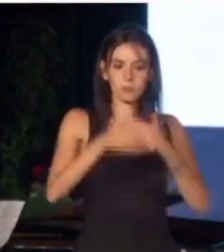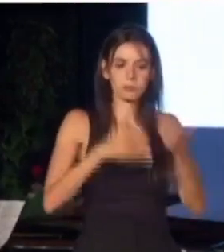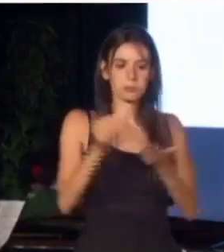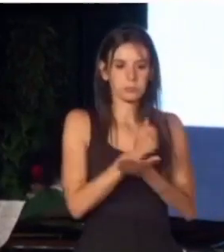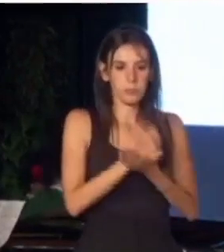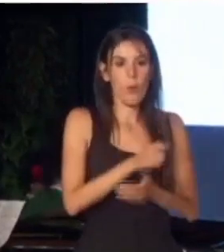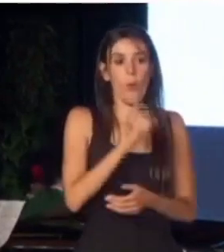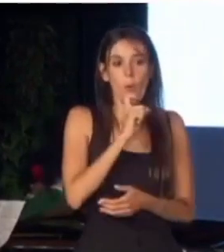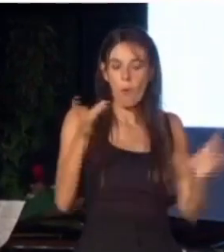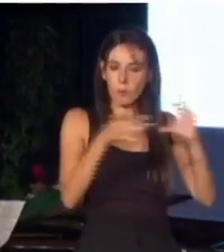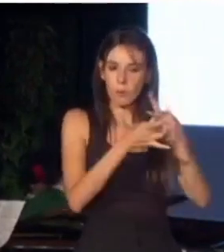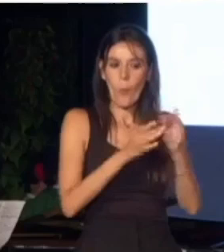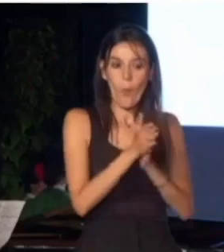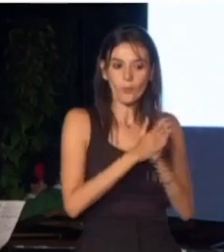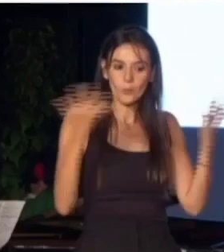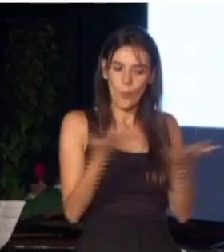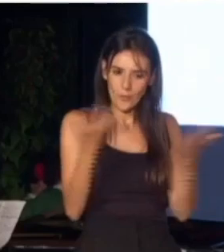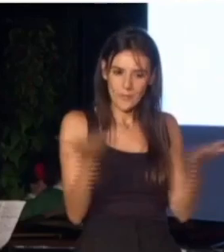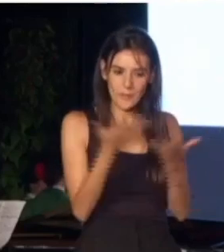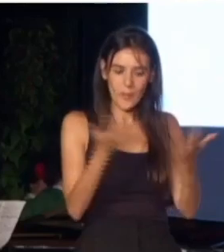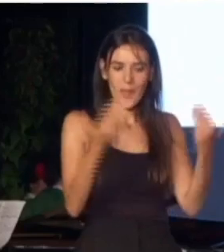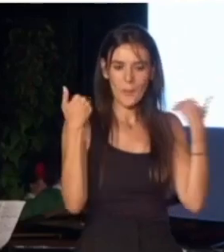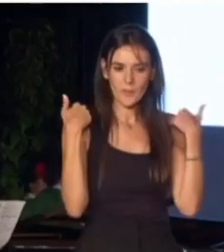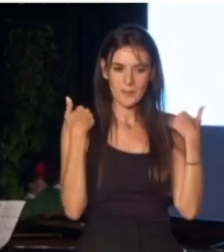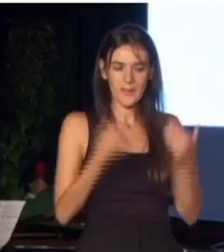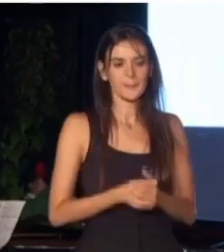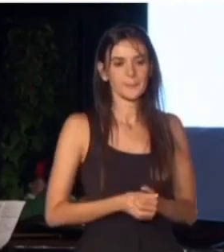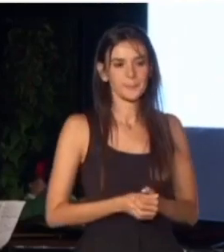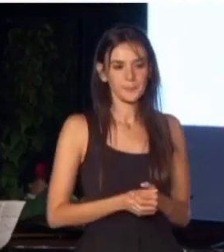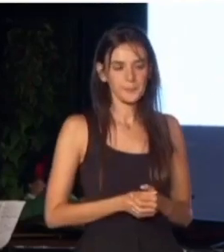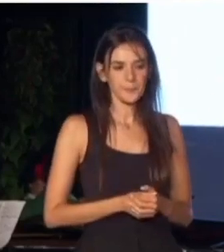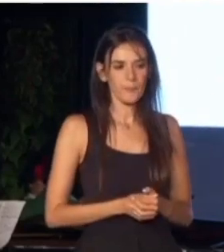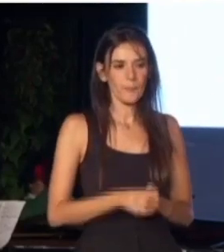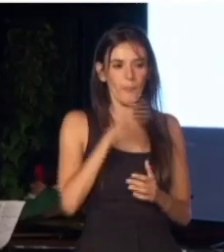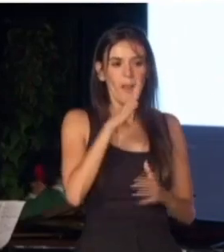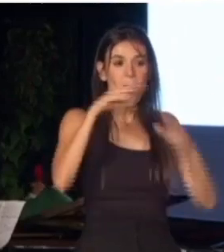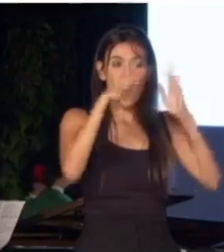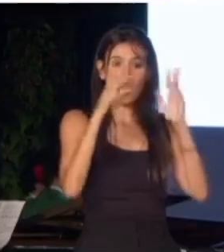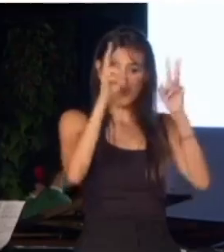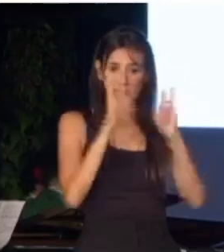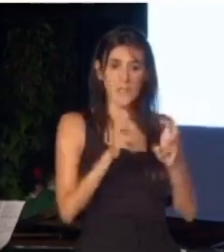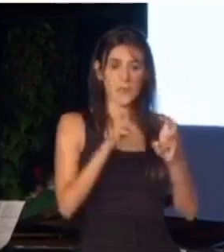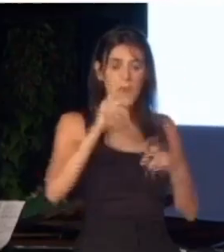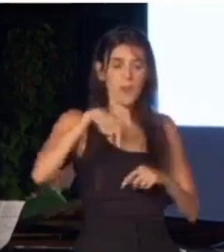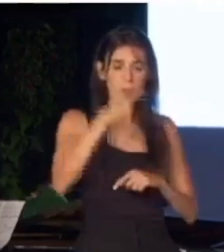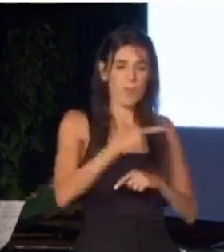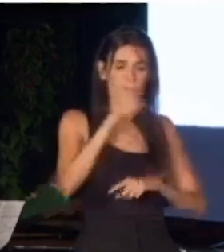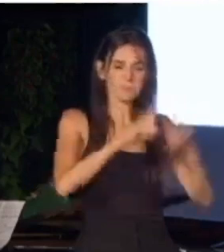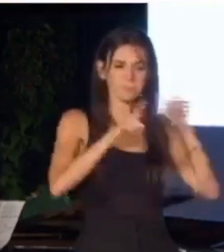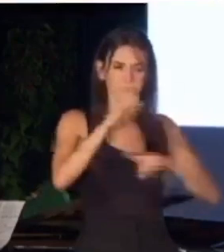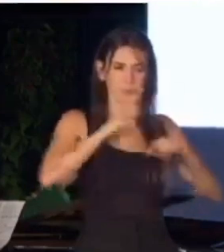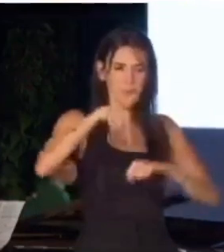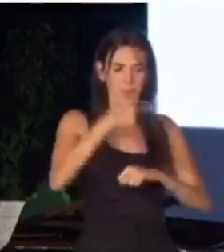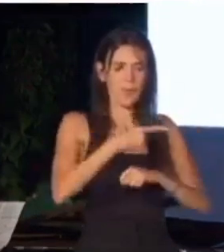vez un estímulo y una gran responsabilidad. El confinamiento y las diversas oleadas que